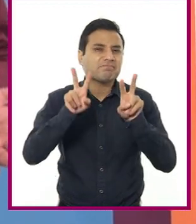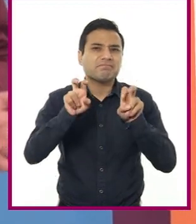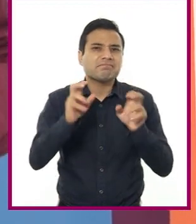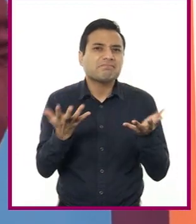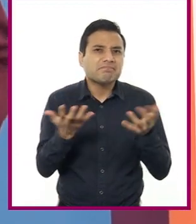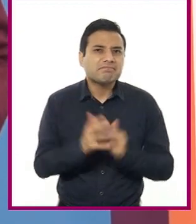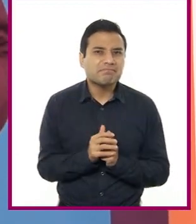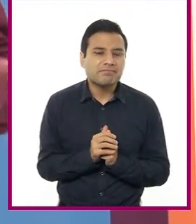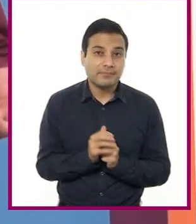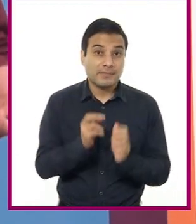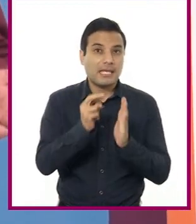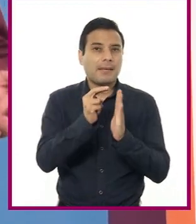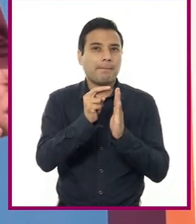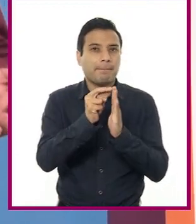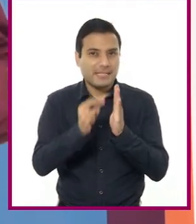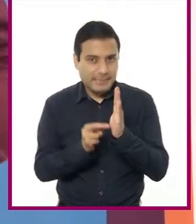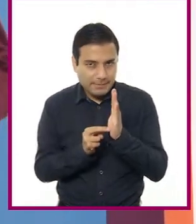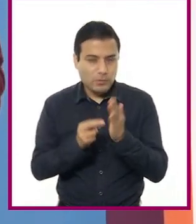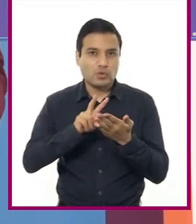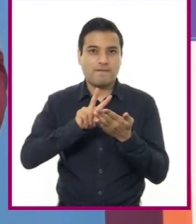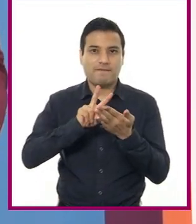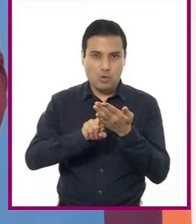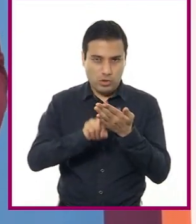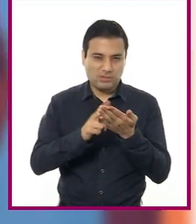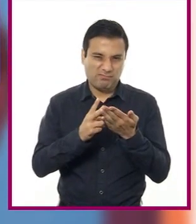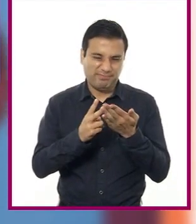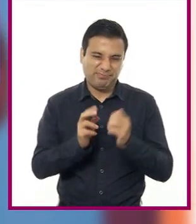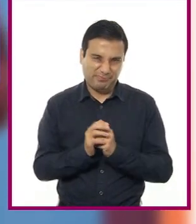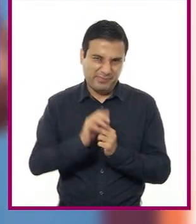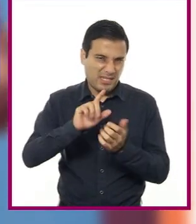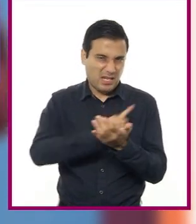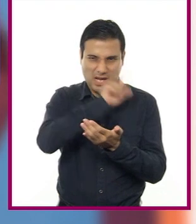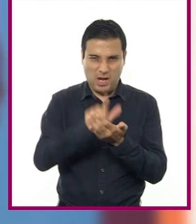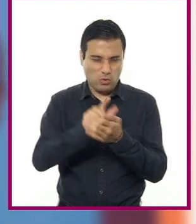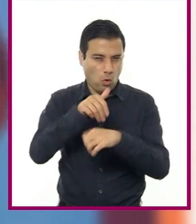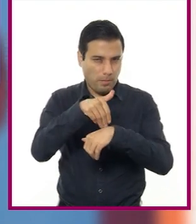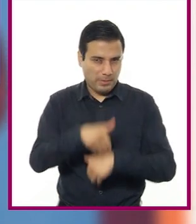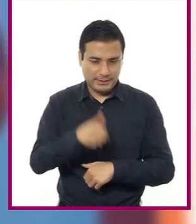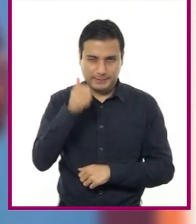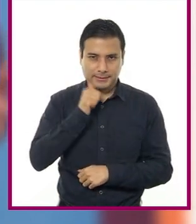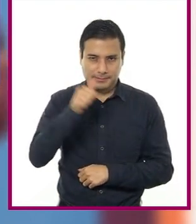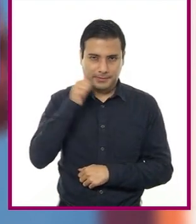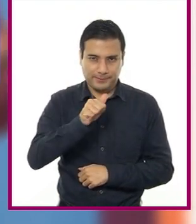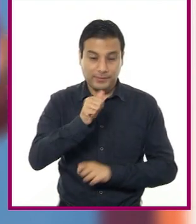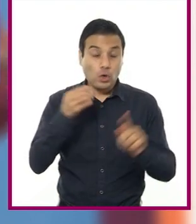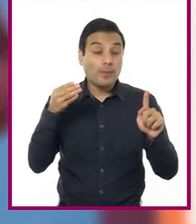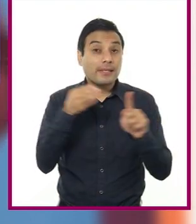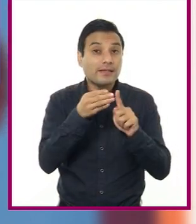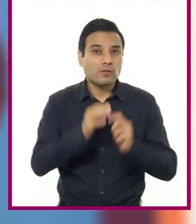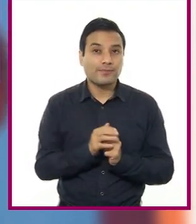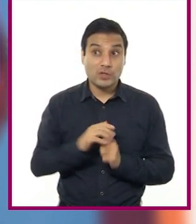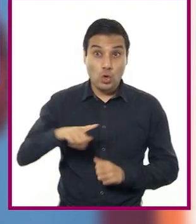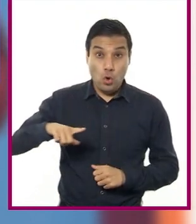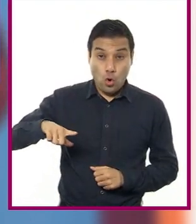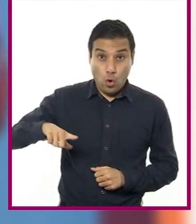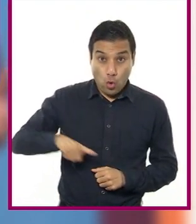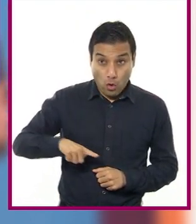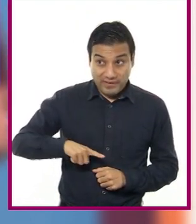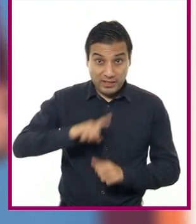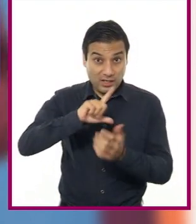y Valores en un Estado de Derecho y nuestro objetivo es explicar que cuando la autoridad actúa conforme